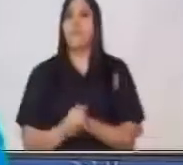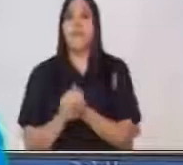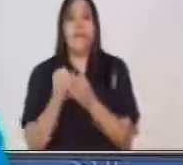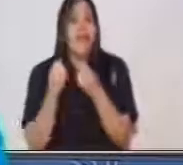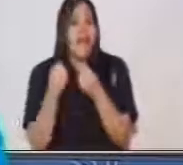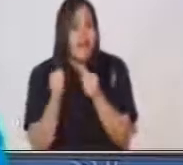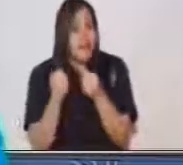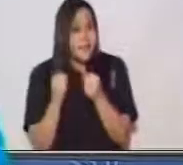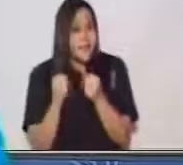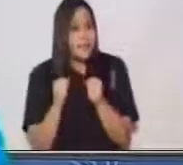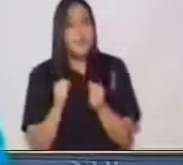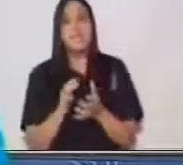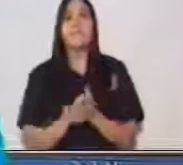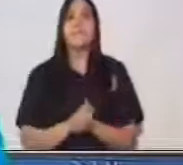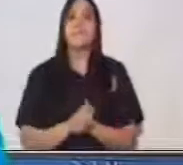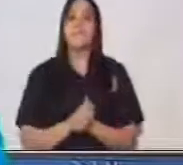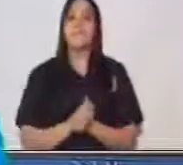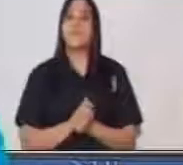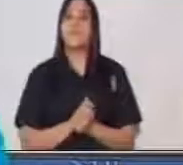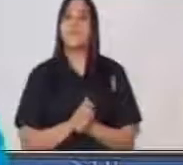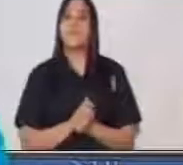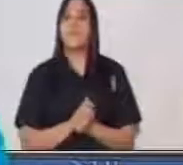hace